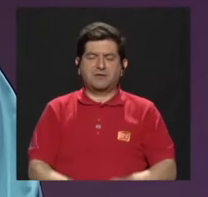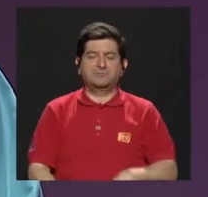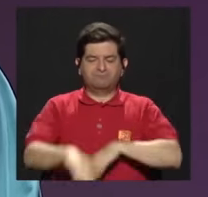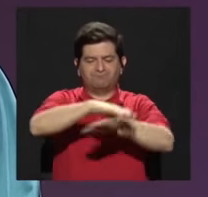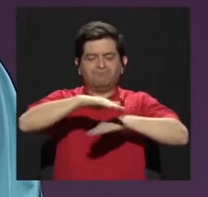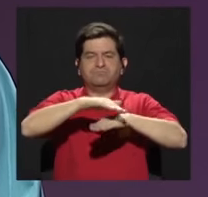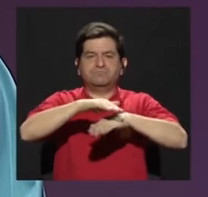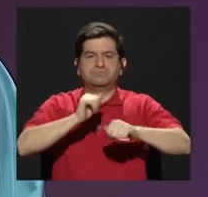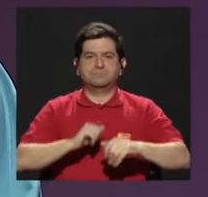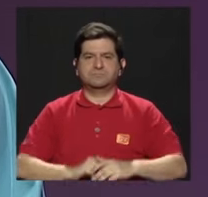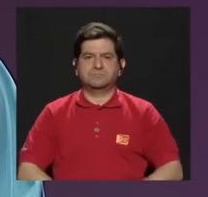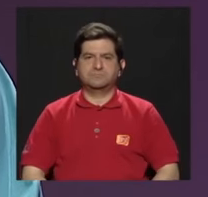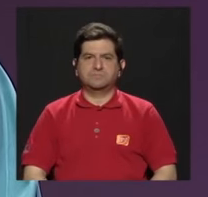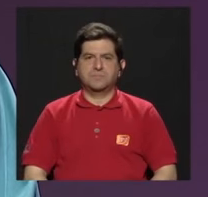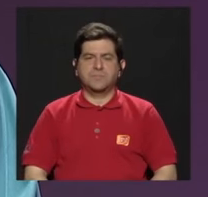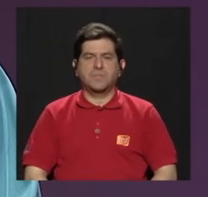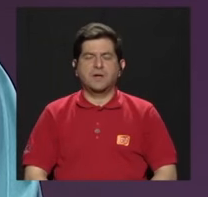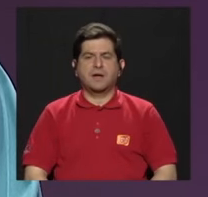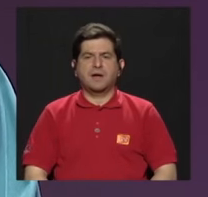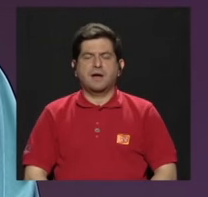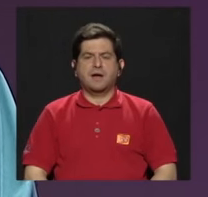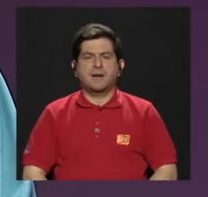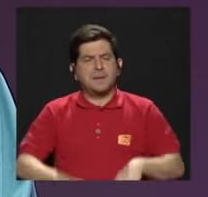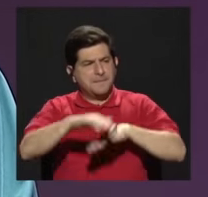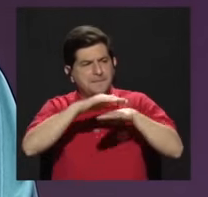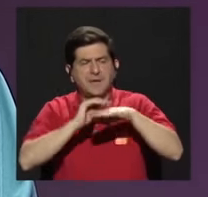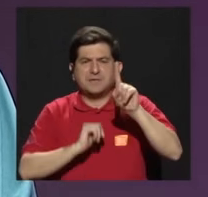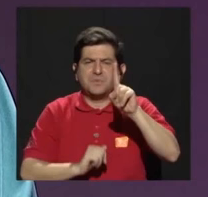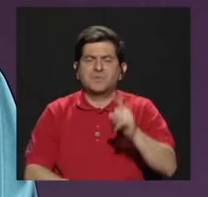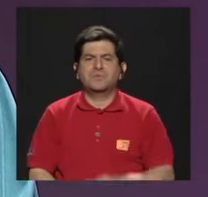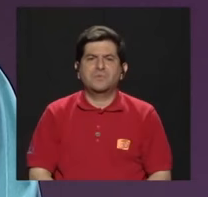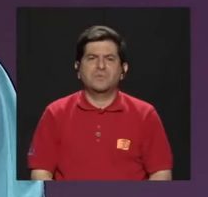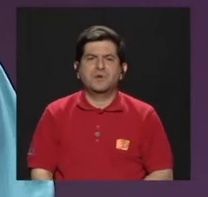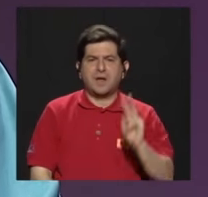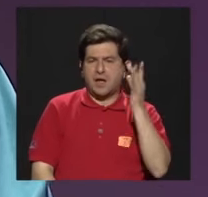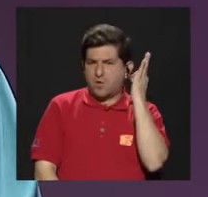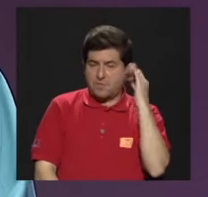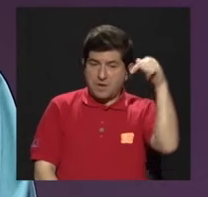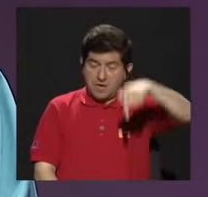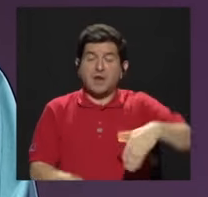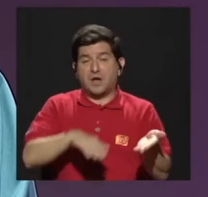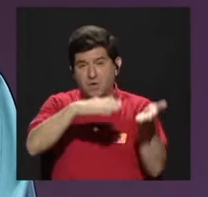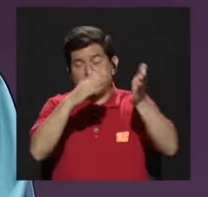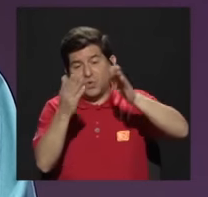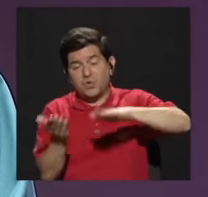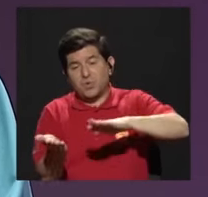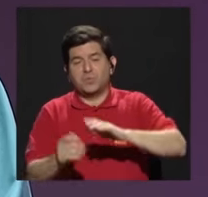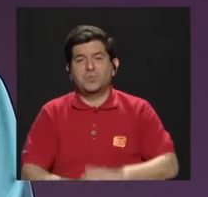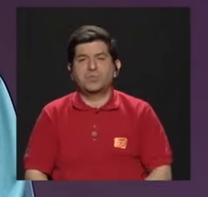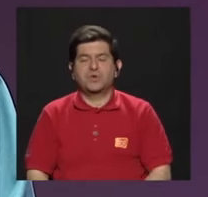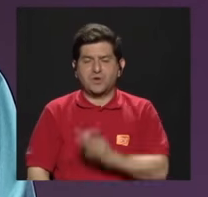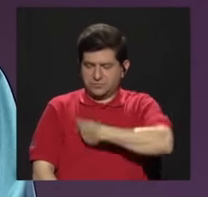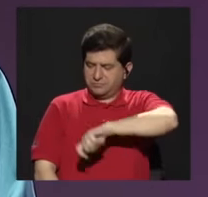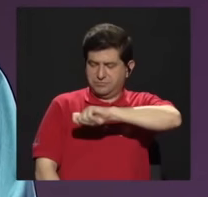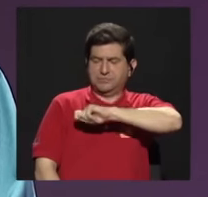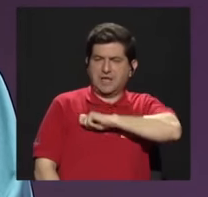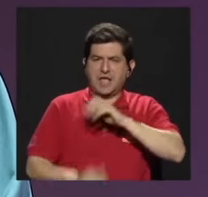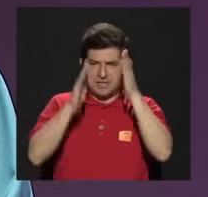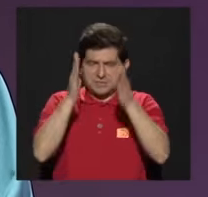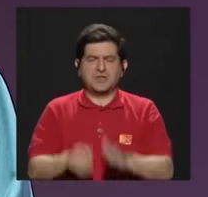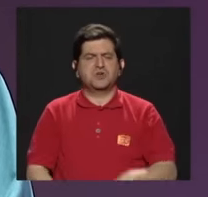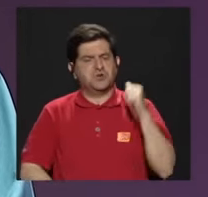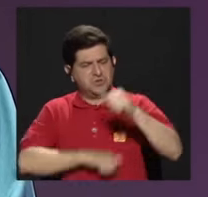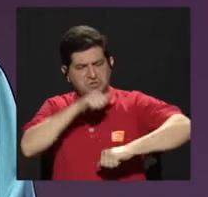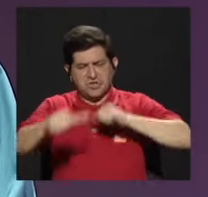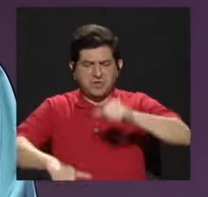base. Haciendo referencia a una compañera que hoy murió, por cierto, española,